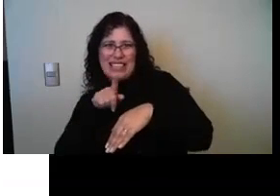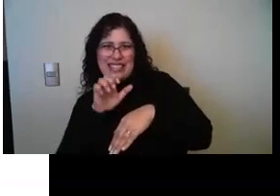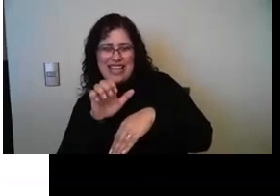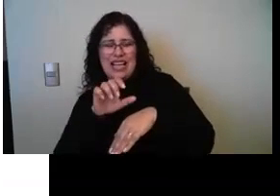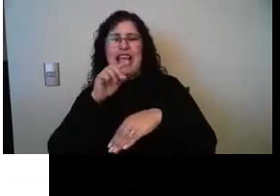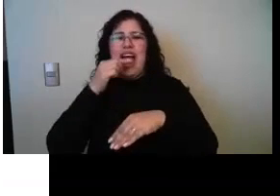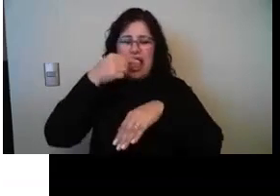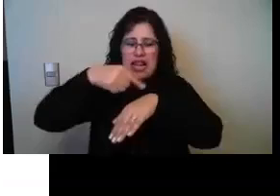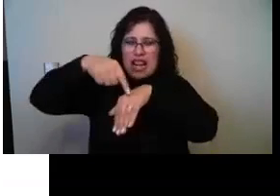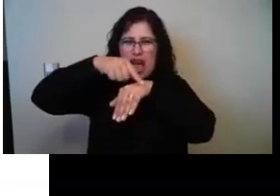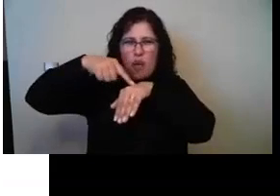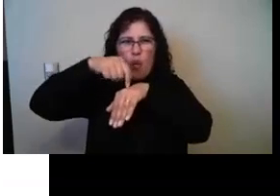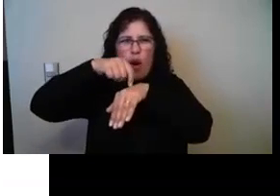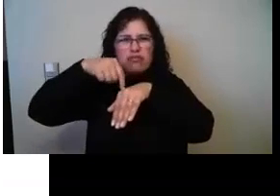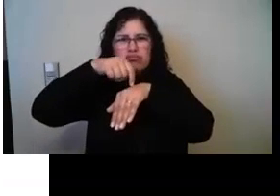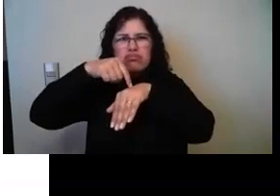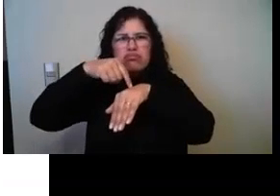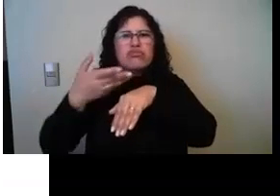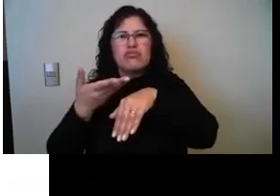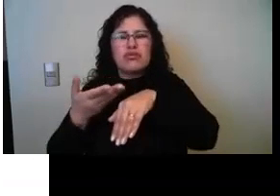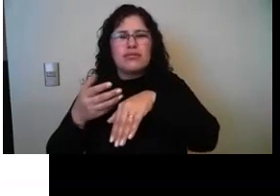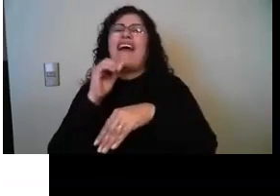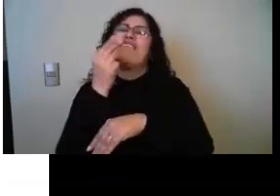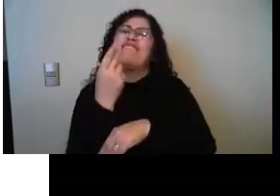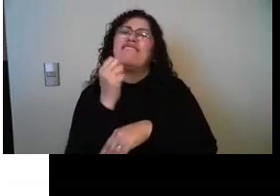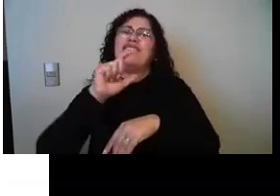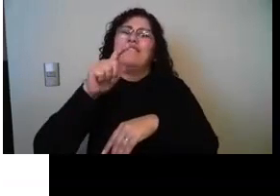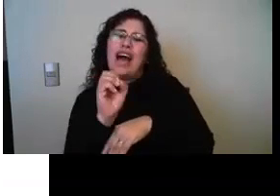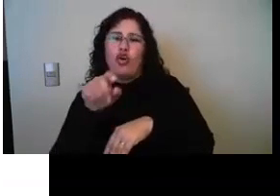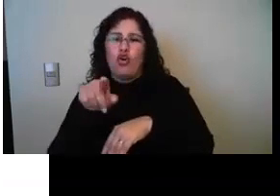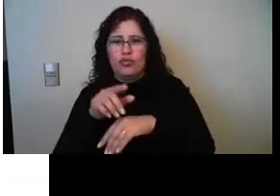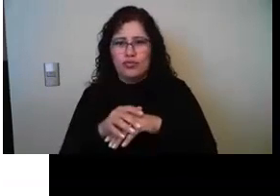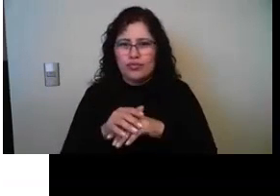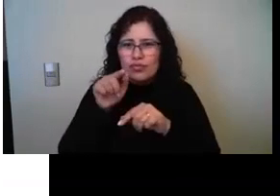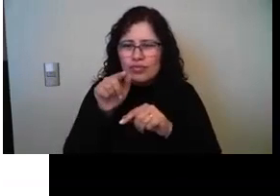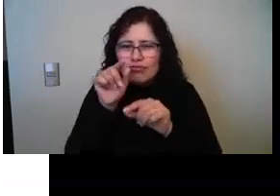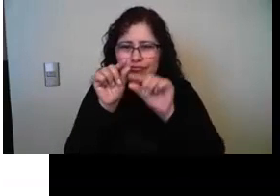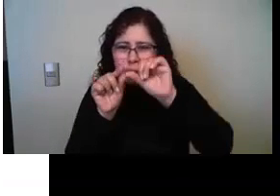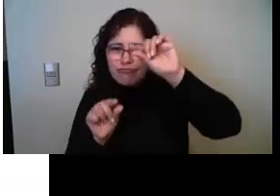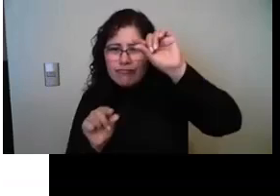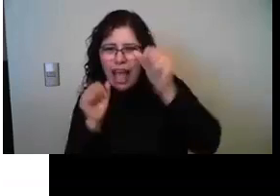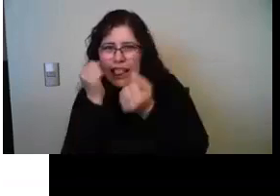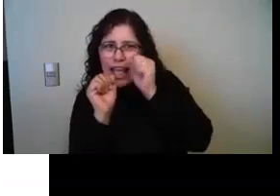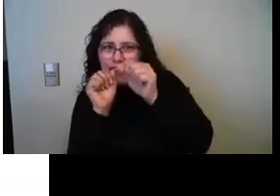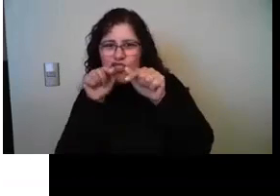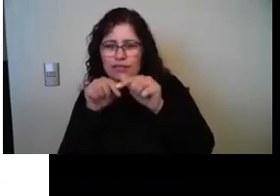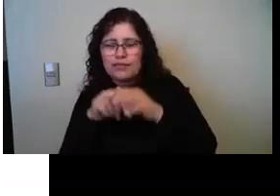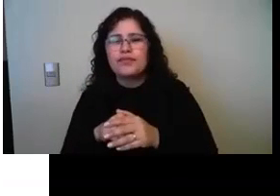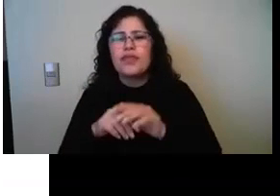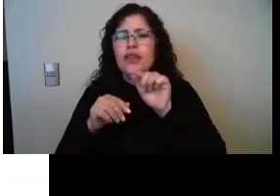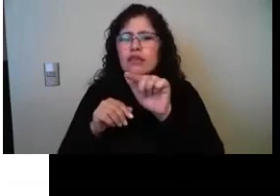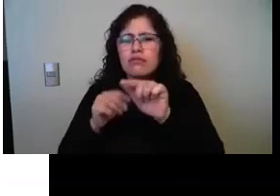esquema, corresponde al nervio vago. Aquí hay un espacio en donde aparentemente